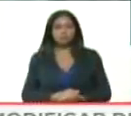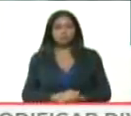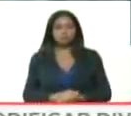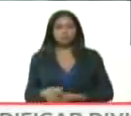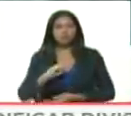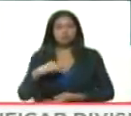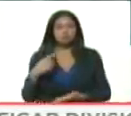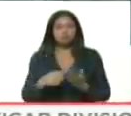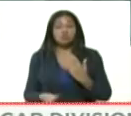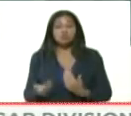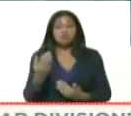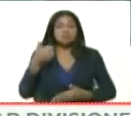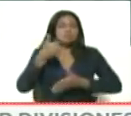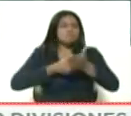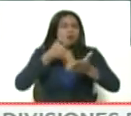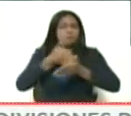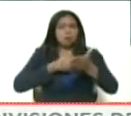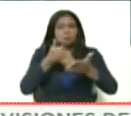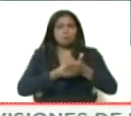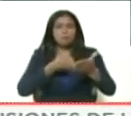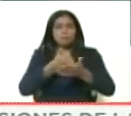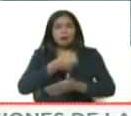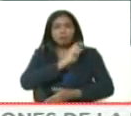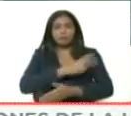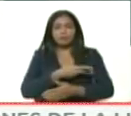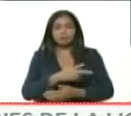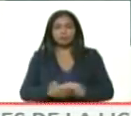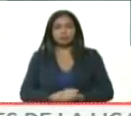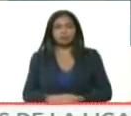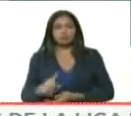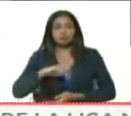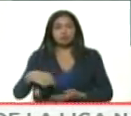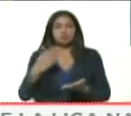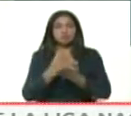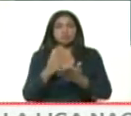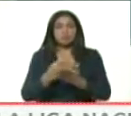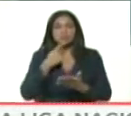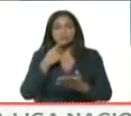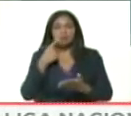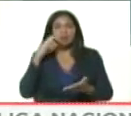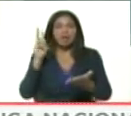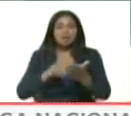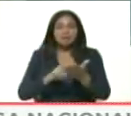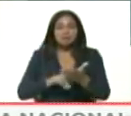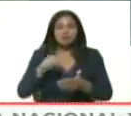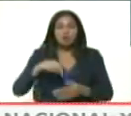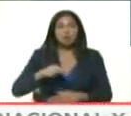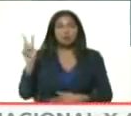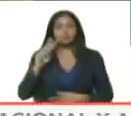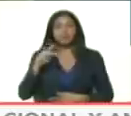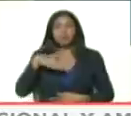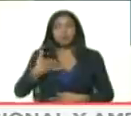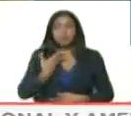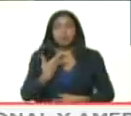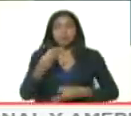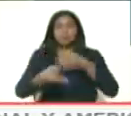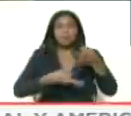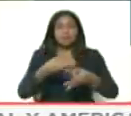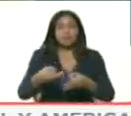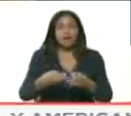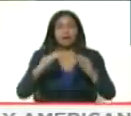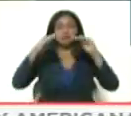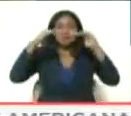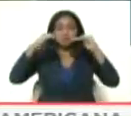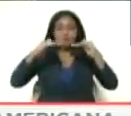Estamos en una importante batalla. Siempre hemos hablado con la verdad. Y hoy Venezuela puede decir que su curva está